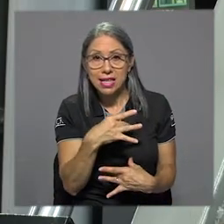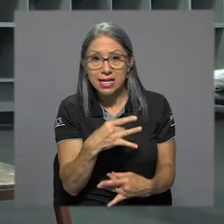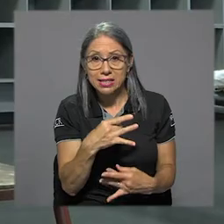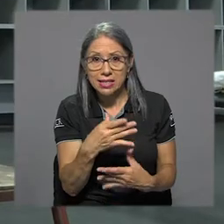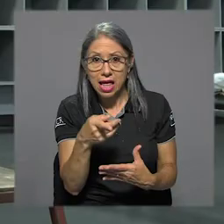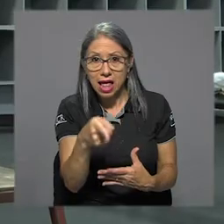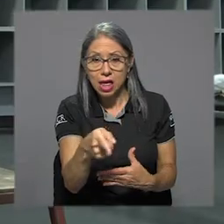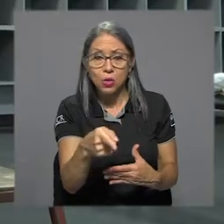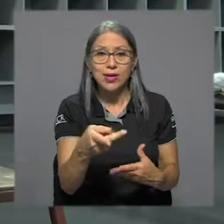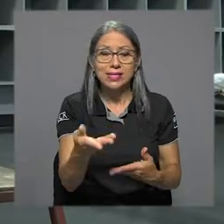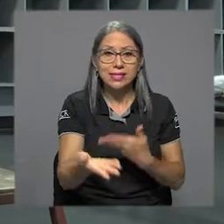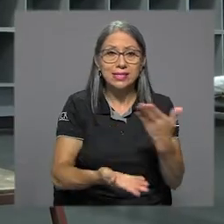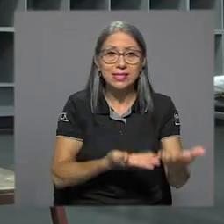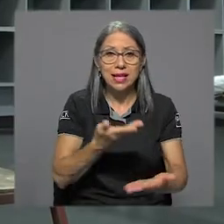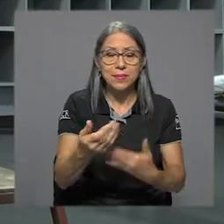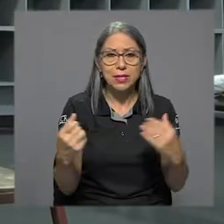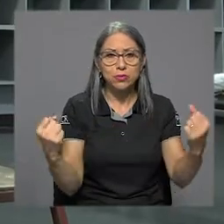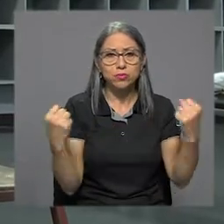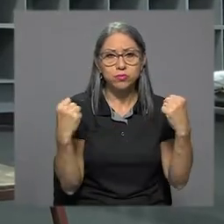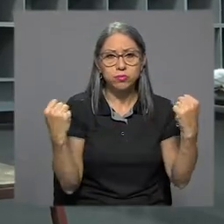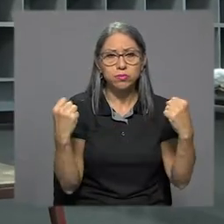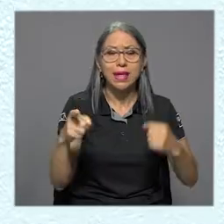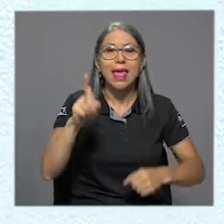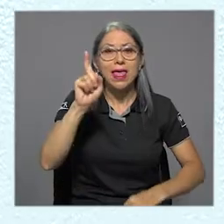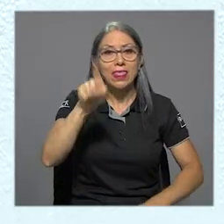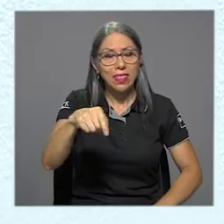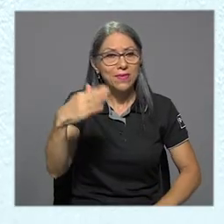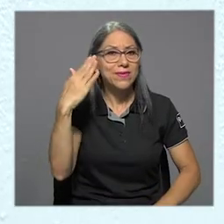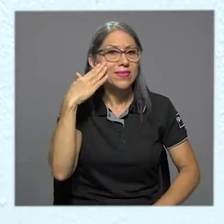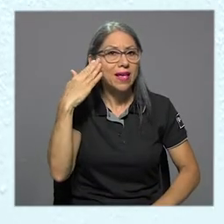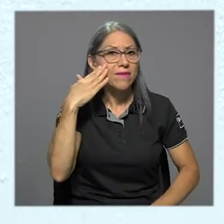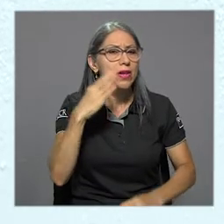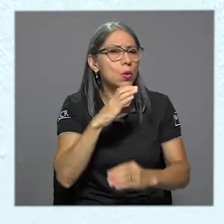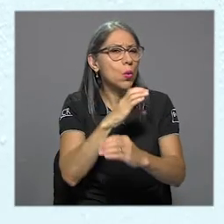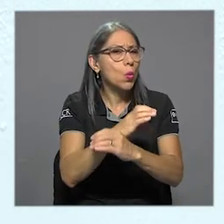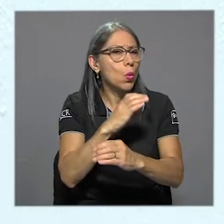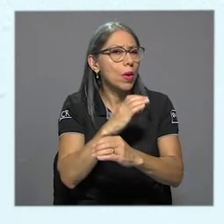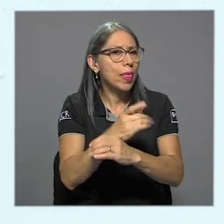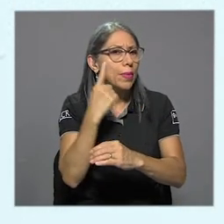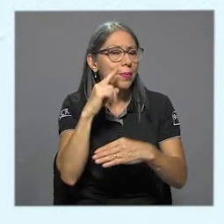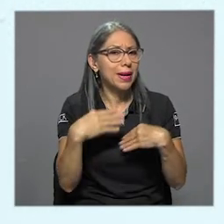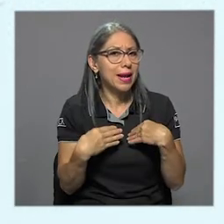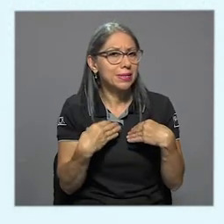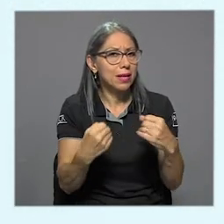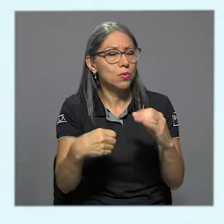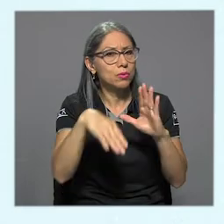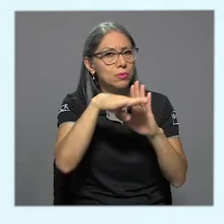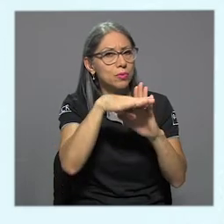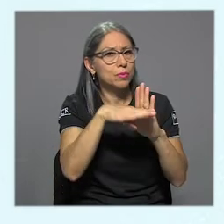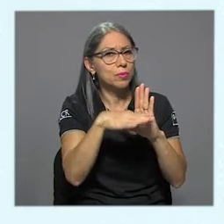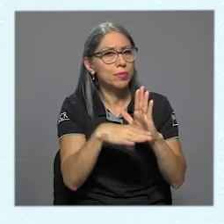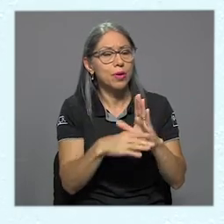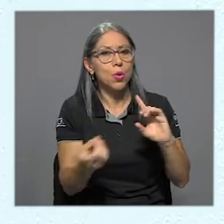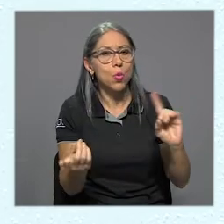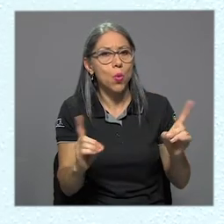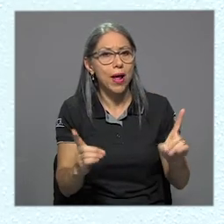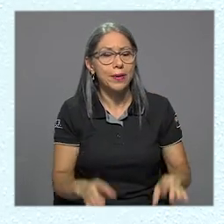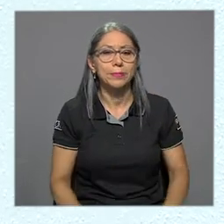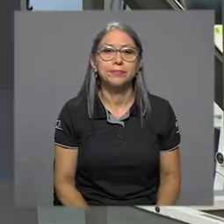está interesado o interesada en este servicio, debe tener presente los protocolos sanitarios que se